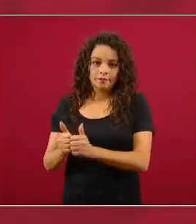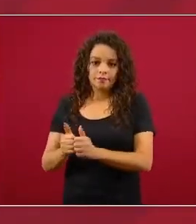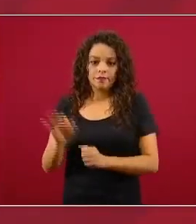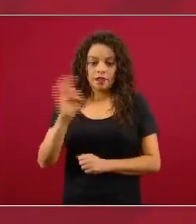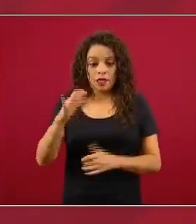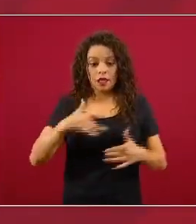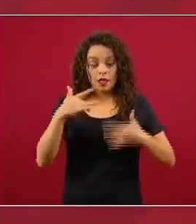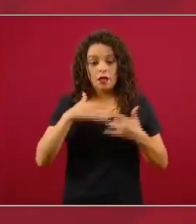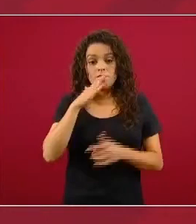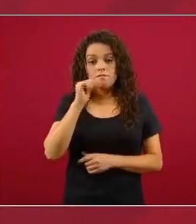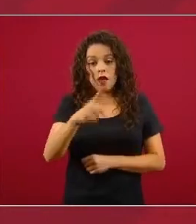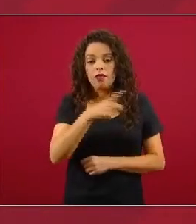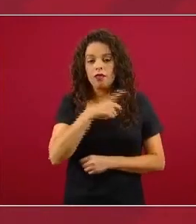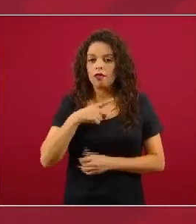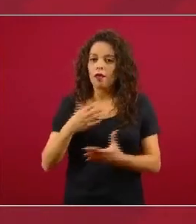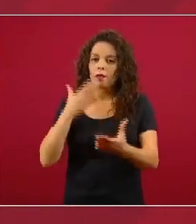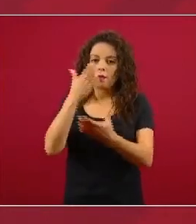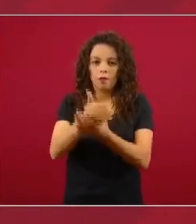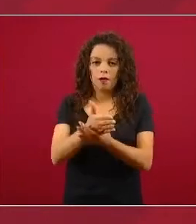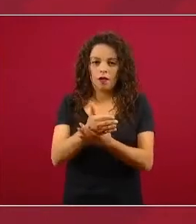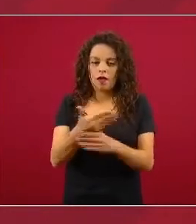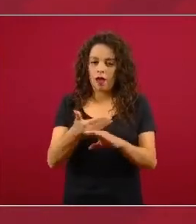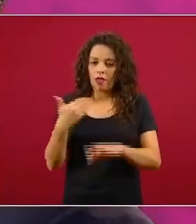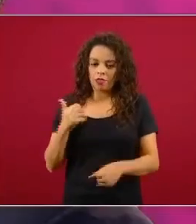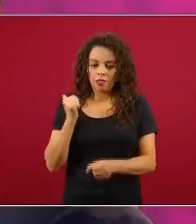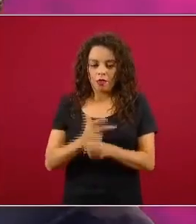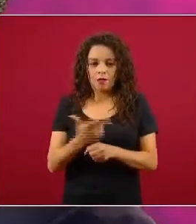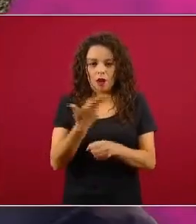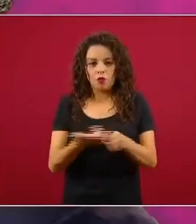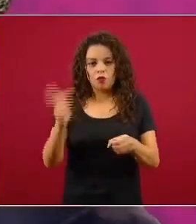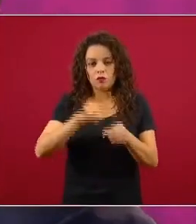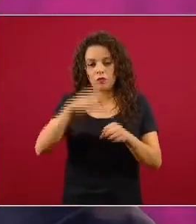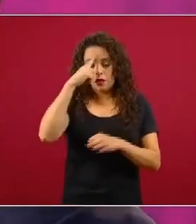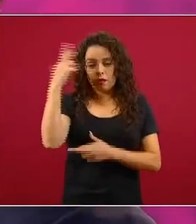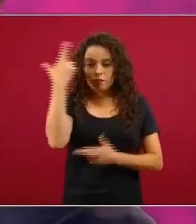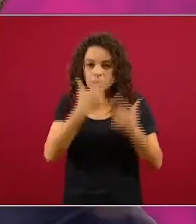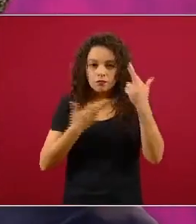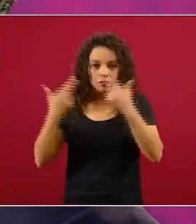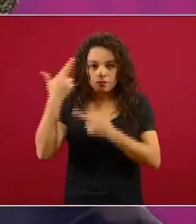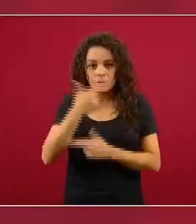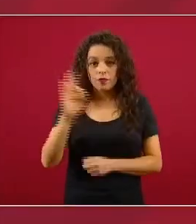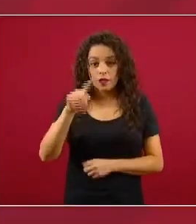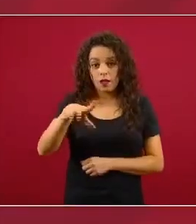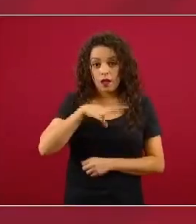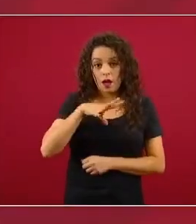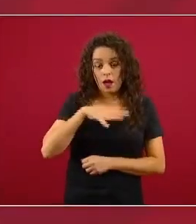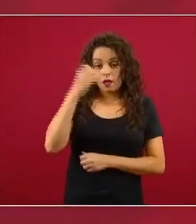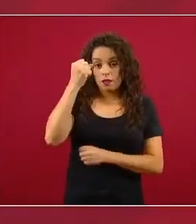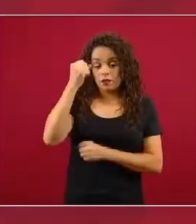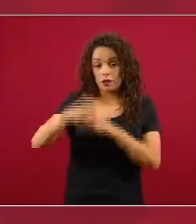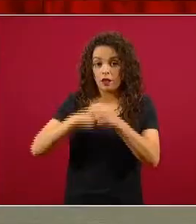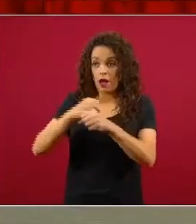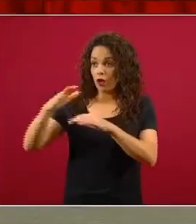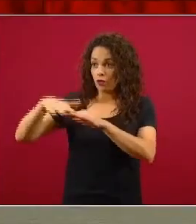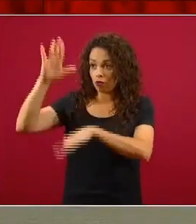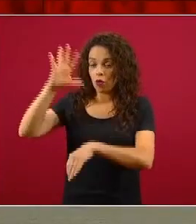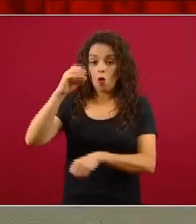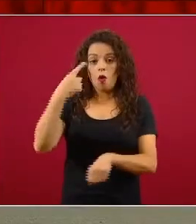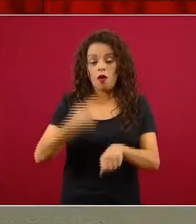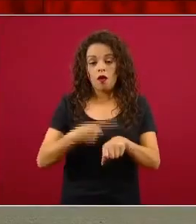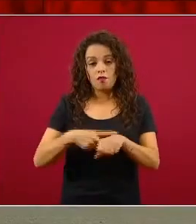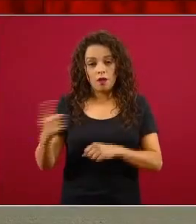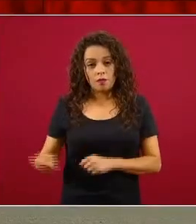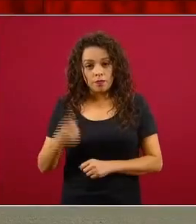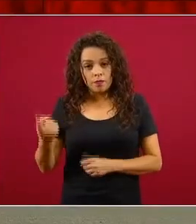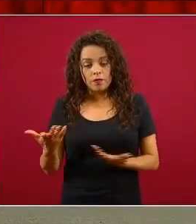acudir tempranamente al hospital a evaluación si se tienen más de 60 años, enfermedades crónicas como diabetes,